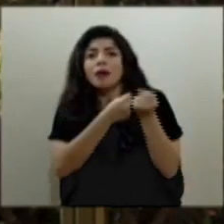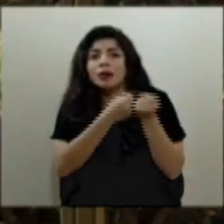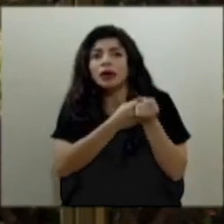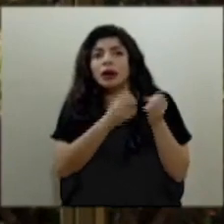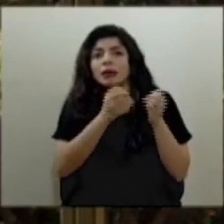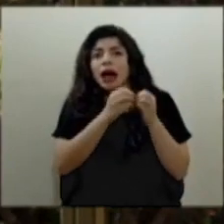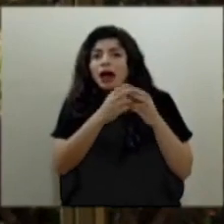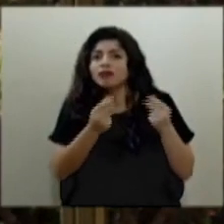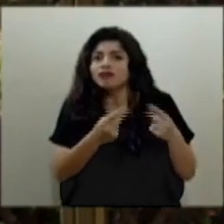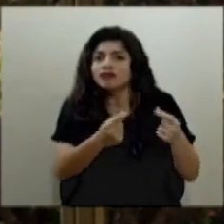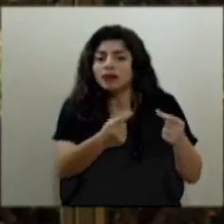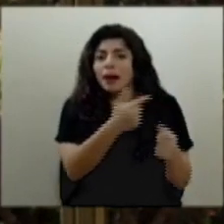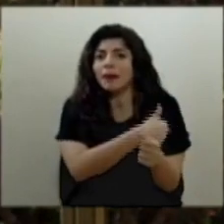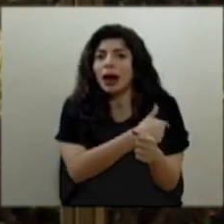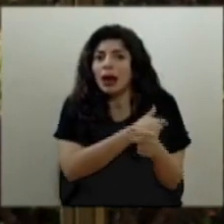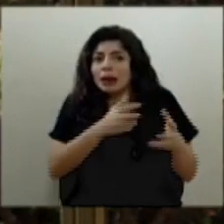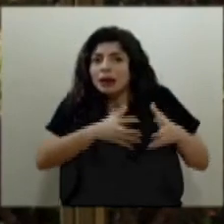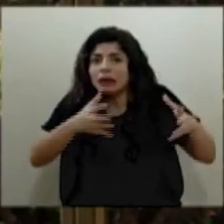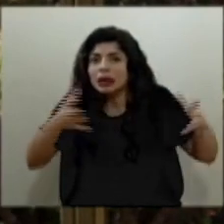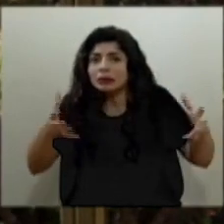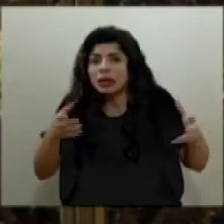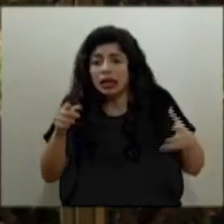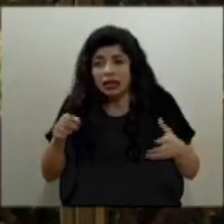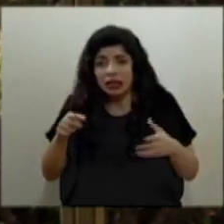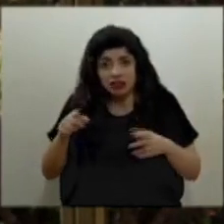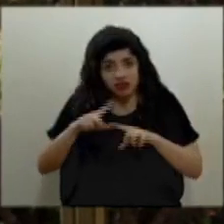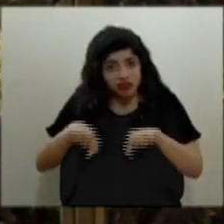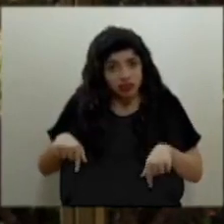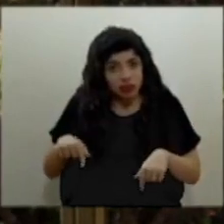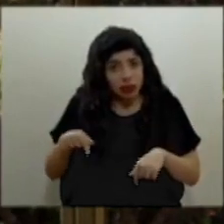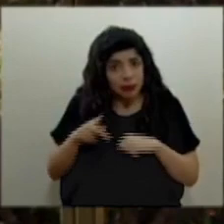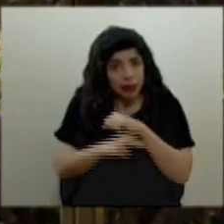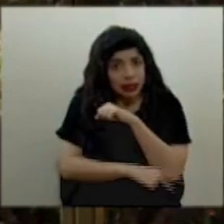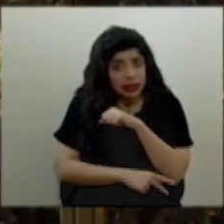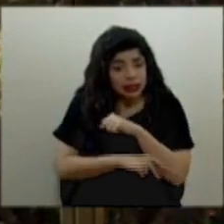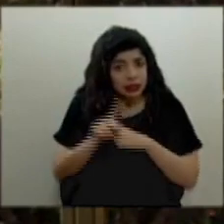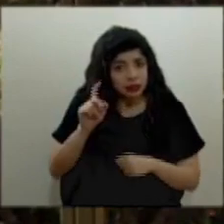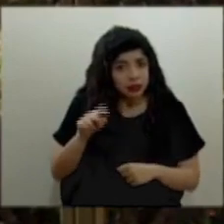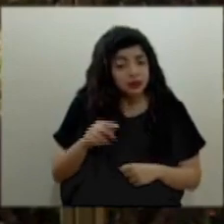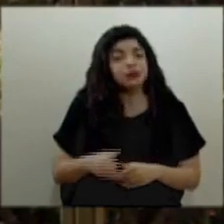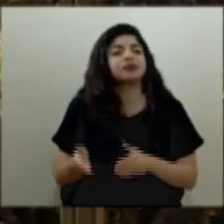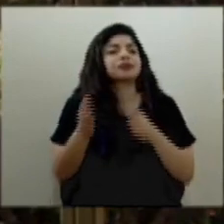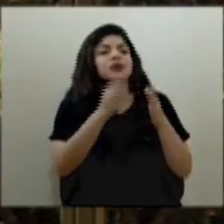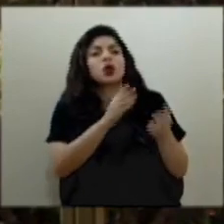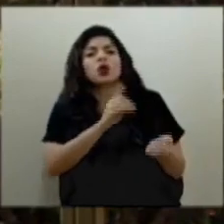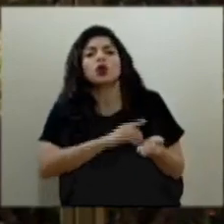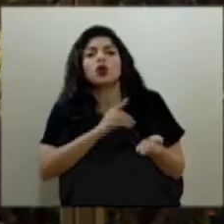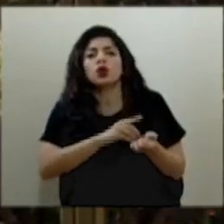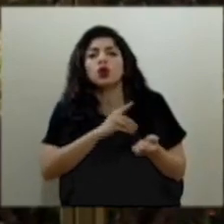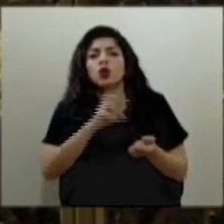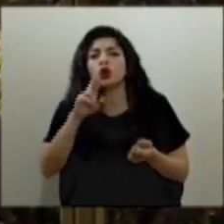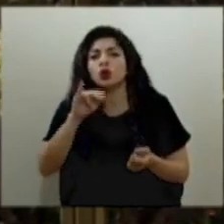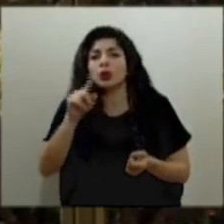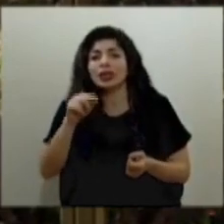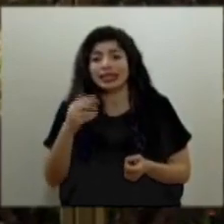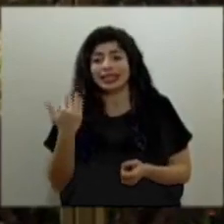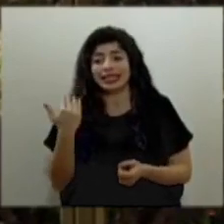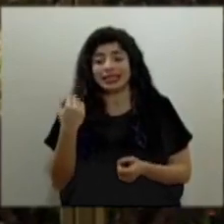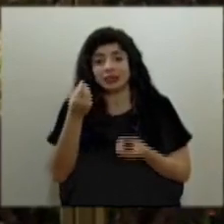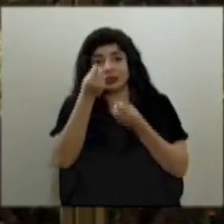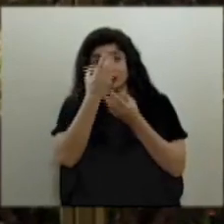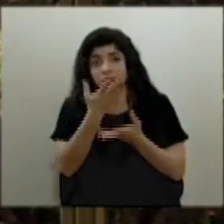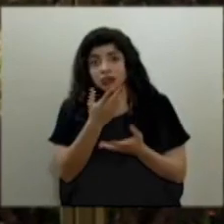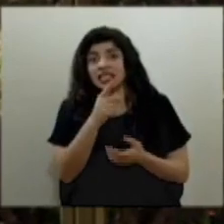acelerar, extender la vacunación en el país? Para el doctor Ruiz, acaba de anunciarse aquí por